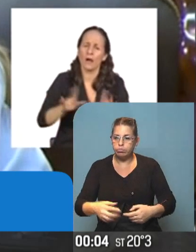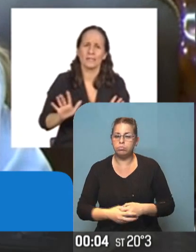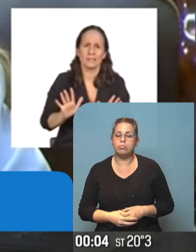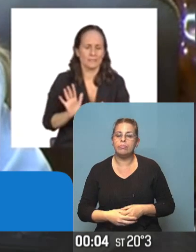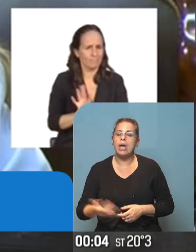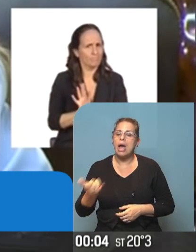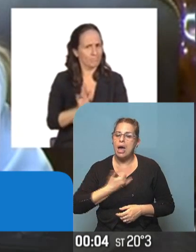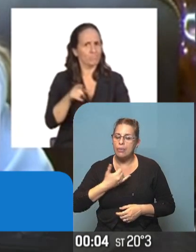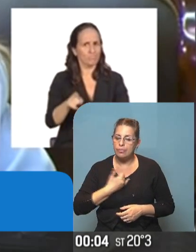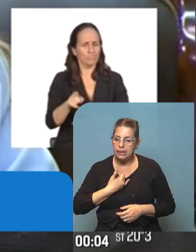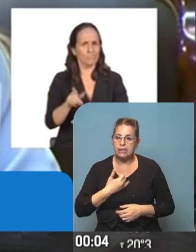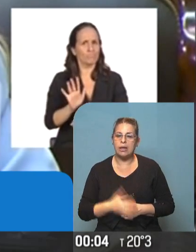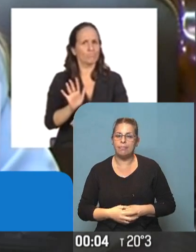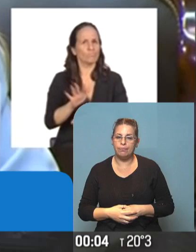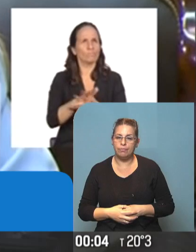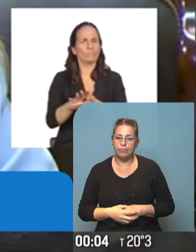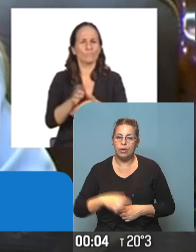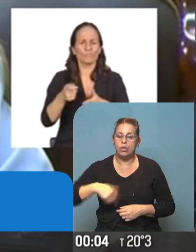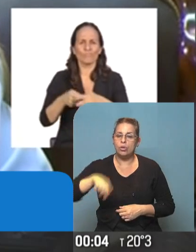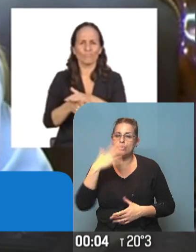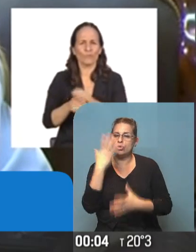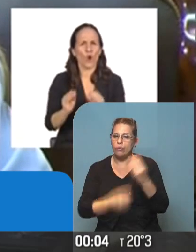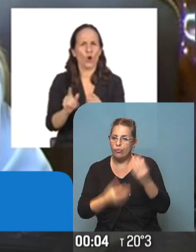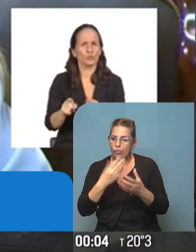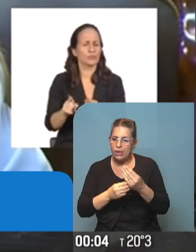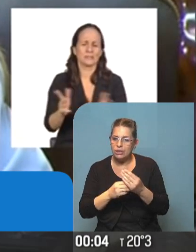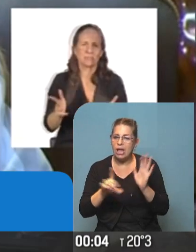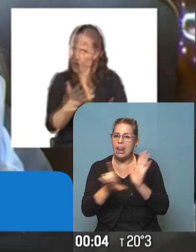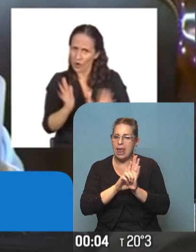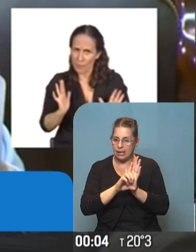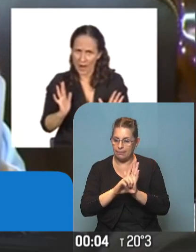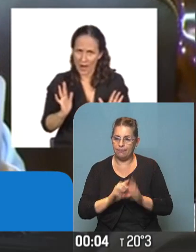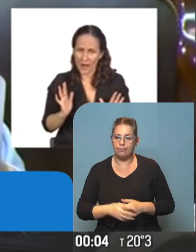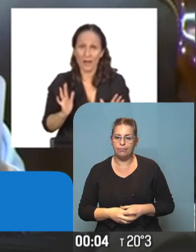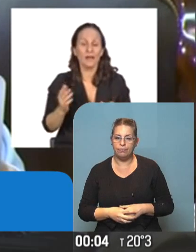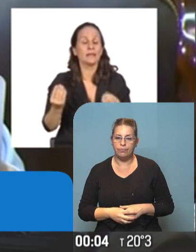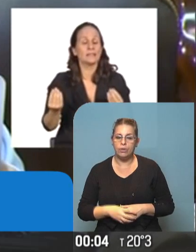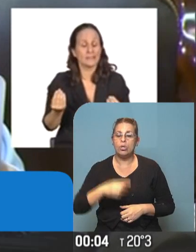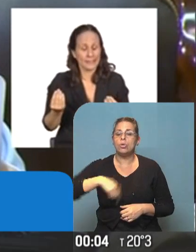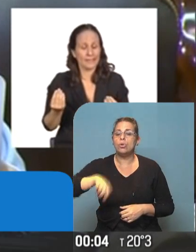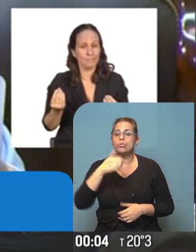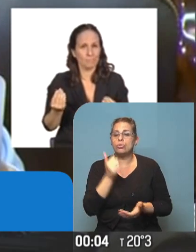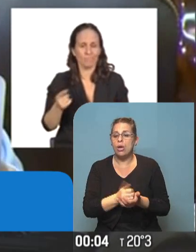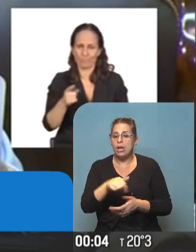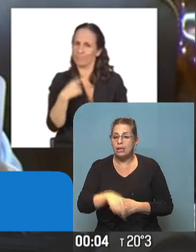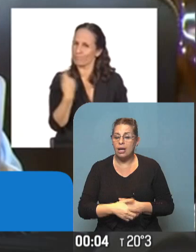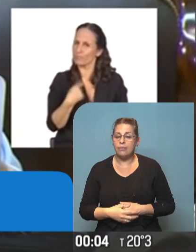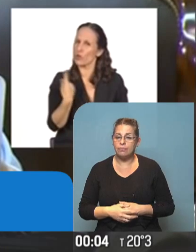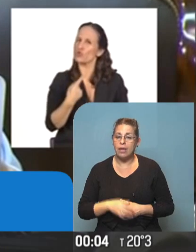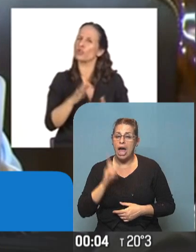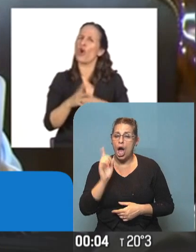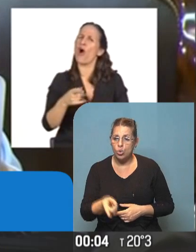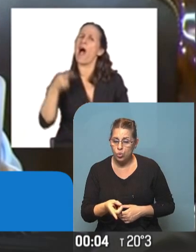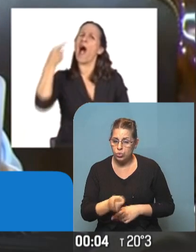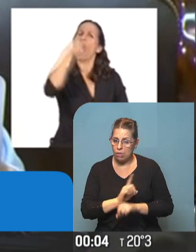está indicando claramente que estamos fallando con la regulación. Es que nosotros acá no estamos